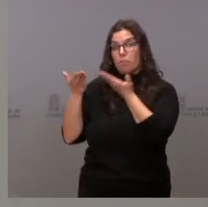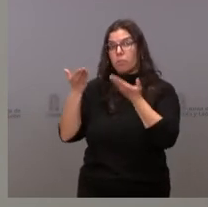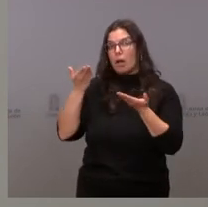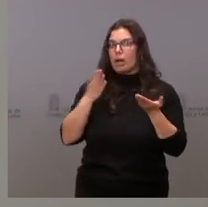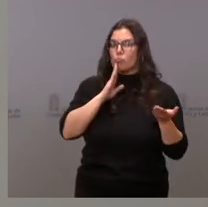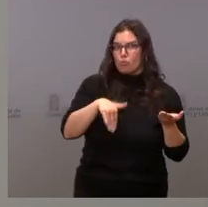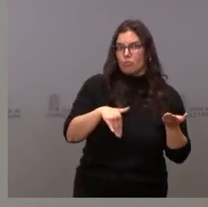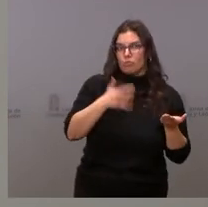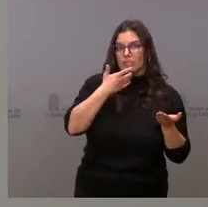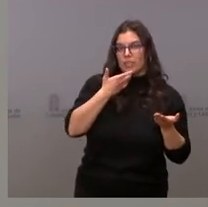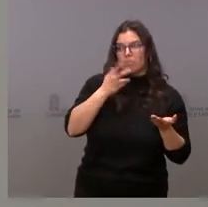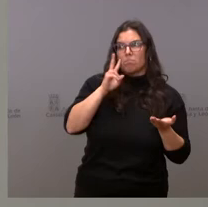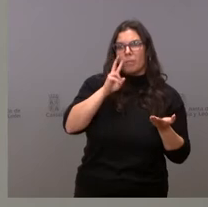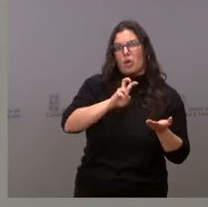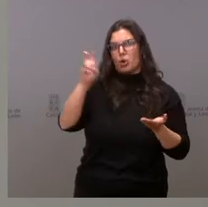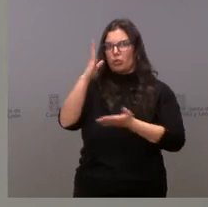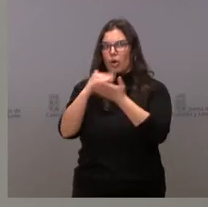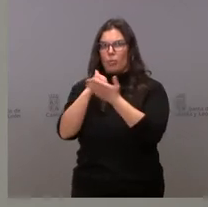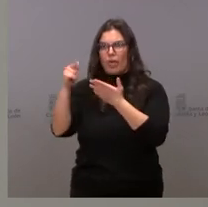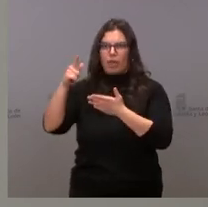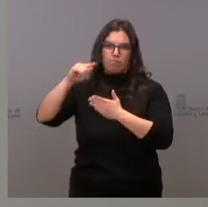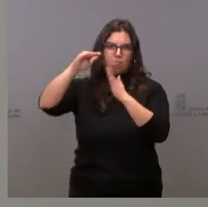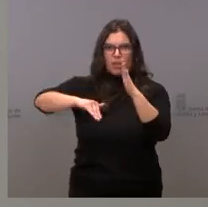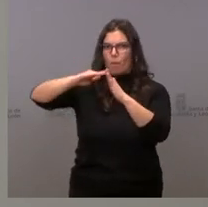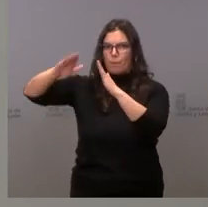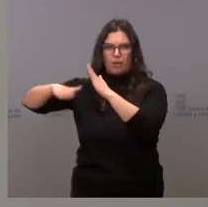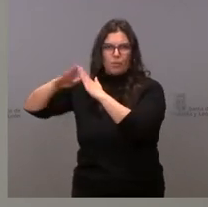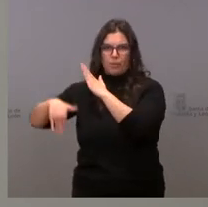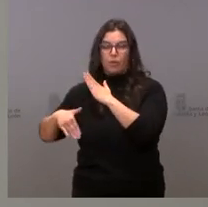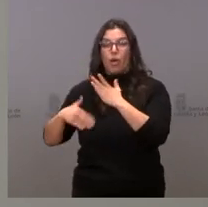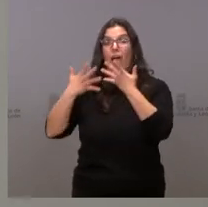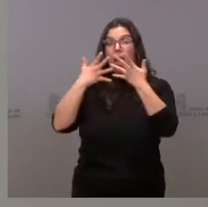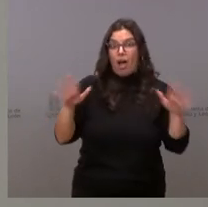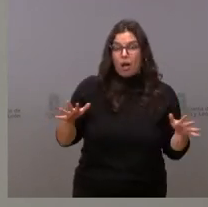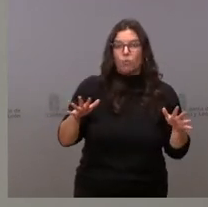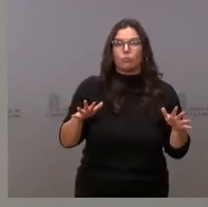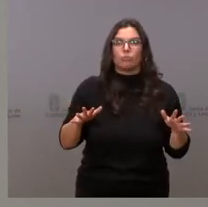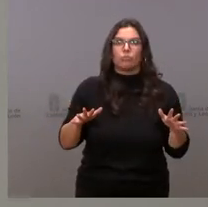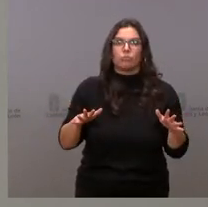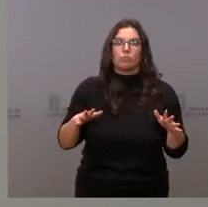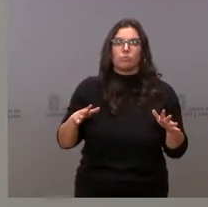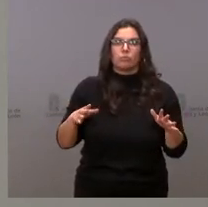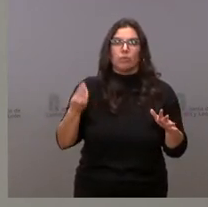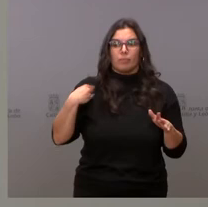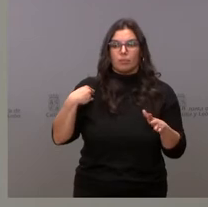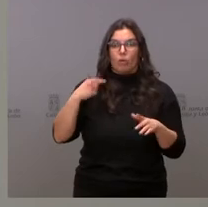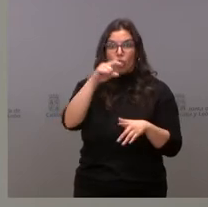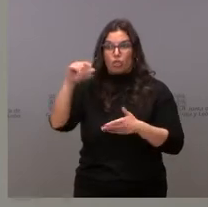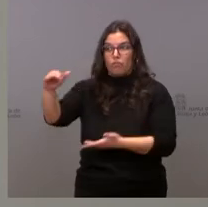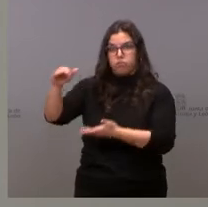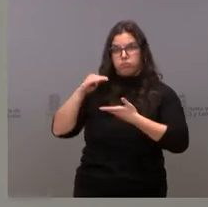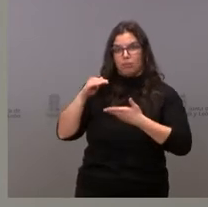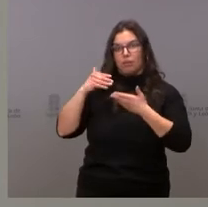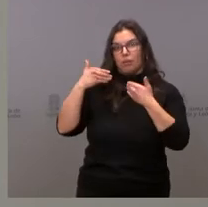buena con respecto a lo que han conseguido otras comunidades autónomas todo ello a pesar del fraccionamiento en la recepción de las dosis que hemos obtenido